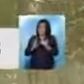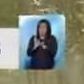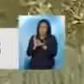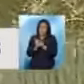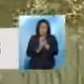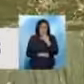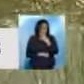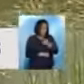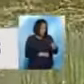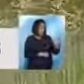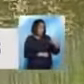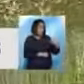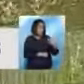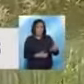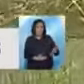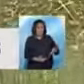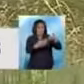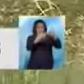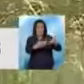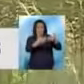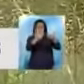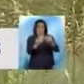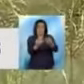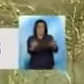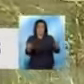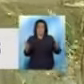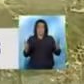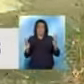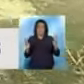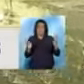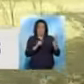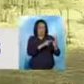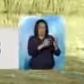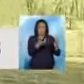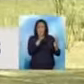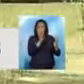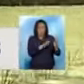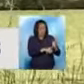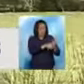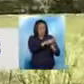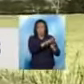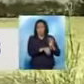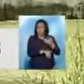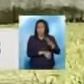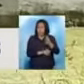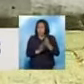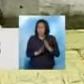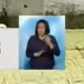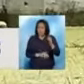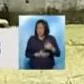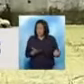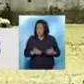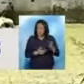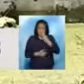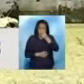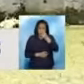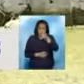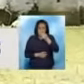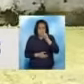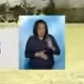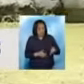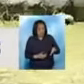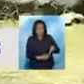pueden observar, las paredes, por ejemplo, del cerco perimétrico están bastante humedecidas. El margen donde ha llegado el agua se puede